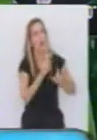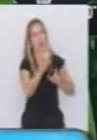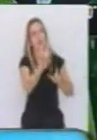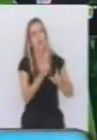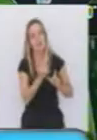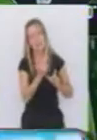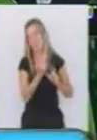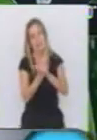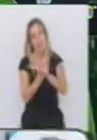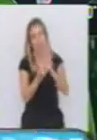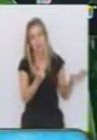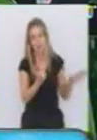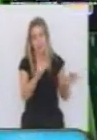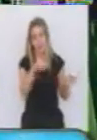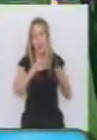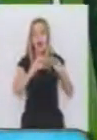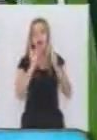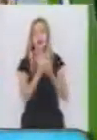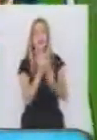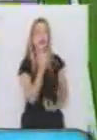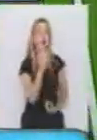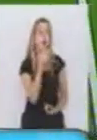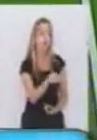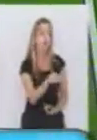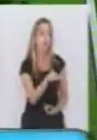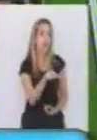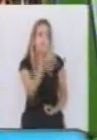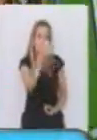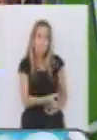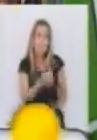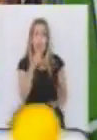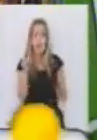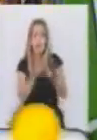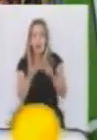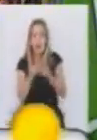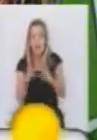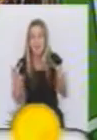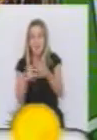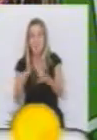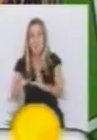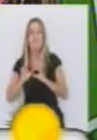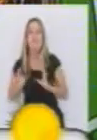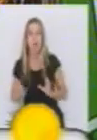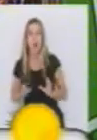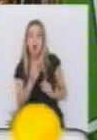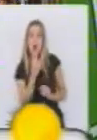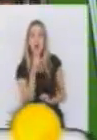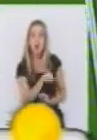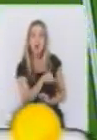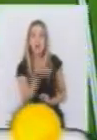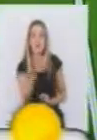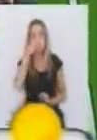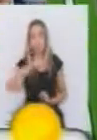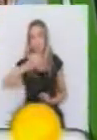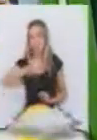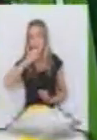te da justo. ¿Vos para... ¿Vos decís que llegan a la interna con 2 o 3 de los 11? Yo creo que sí. Se van a ir bajando. Para mí van a filtrar. Son tantos. Uno es Bernie, que estuvo